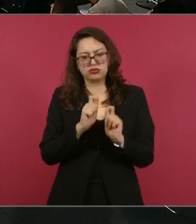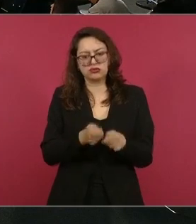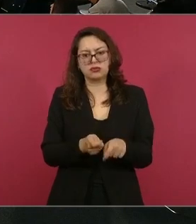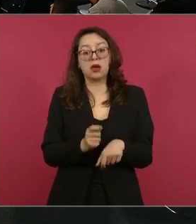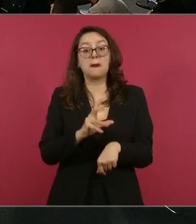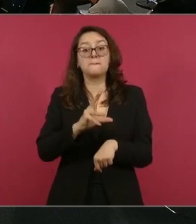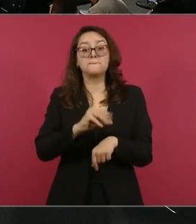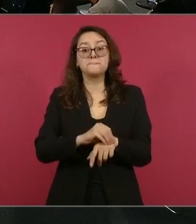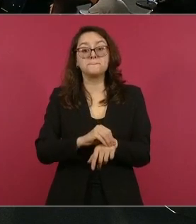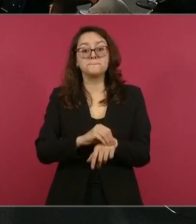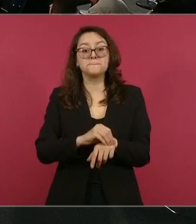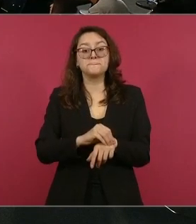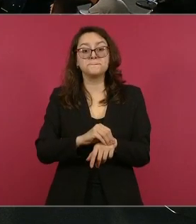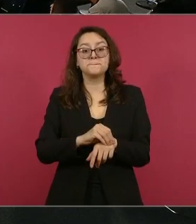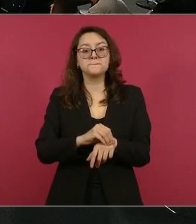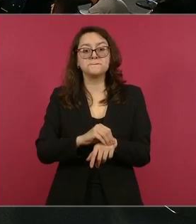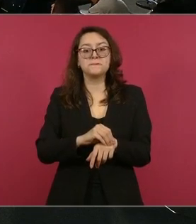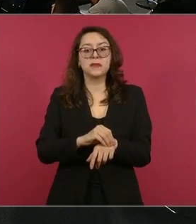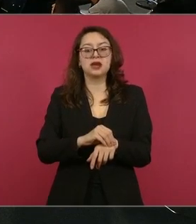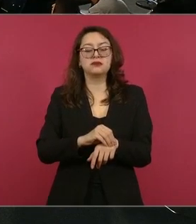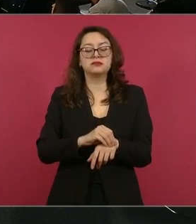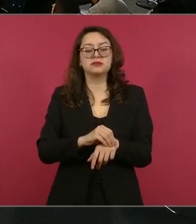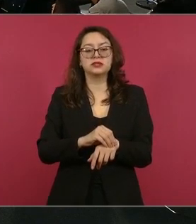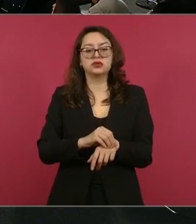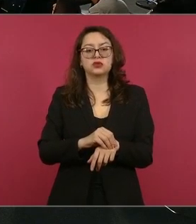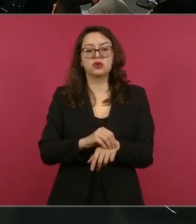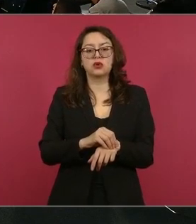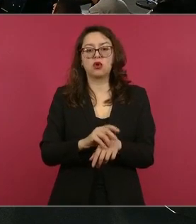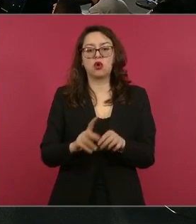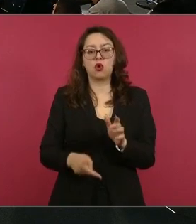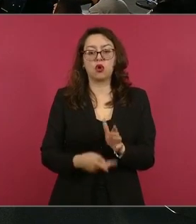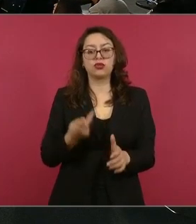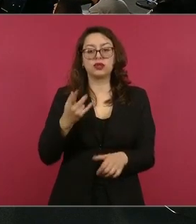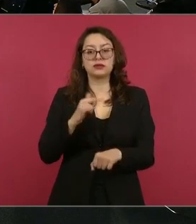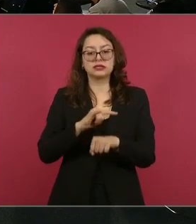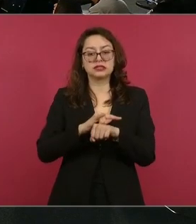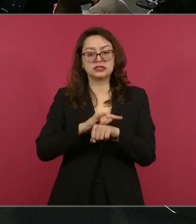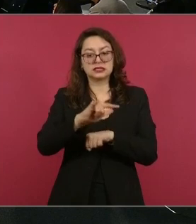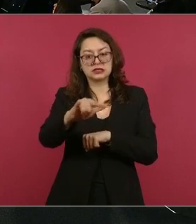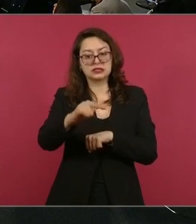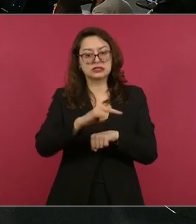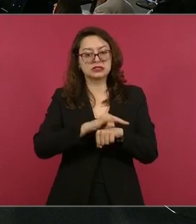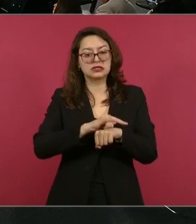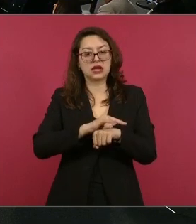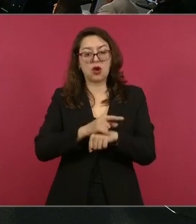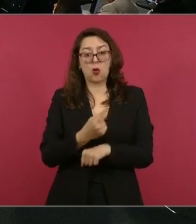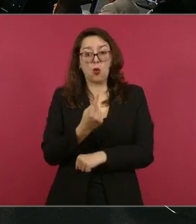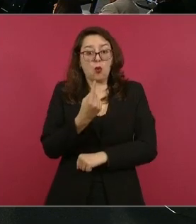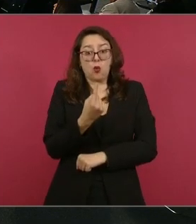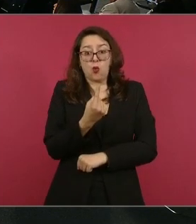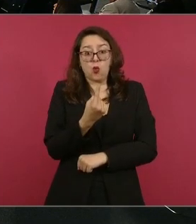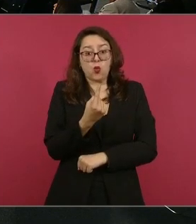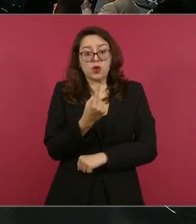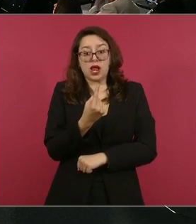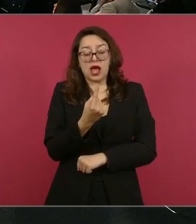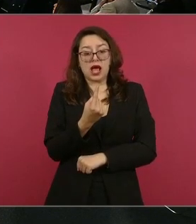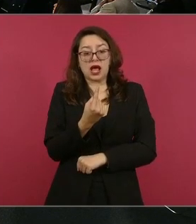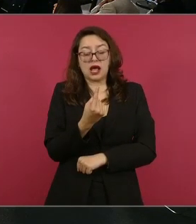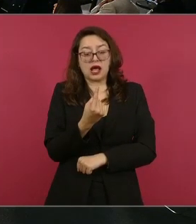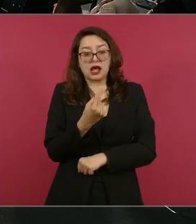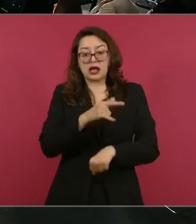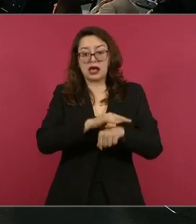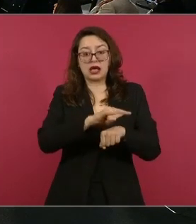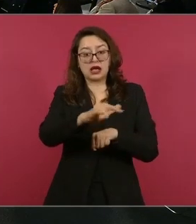o permisos para que opere otra línea de transporte aéreo, porque nomás hay una sola y discrimina a gente